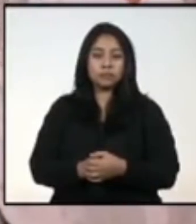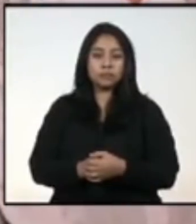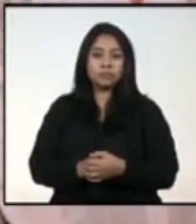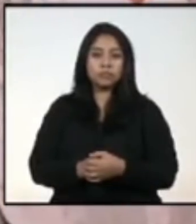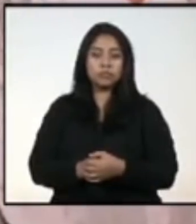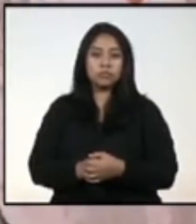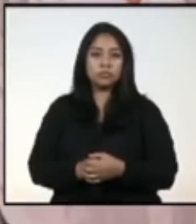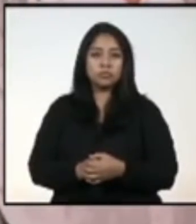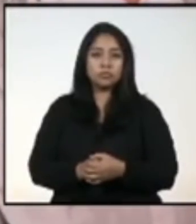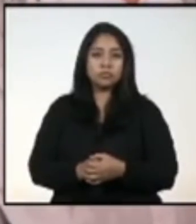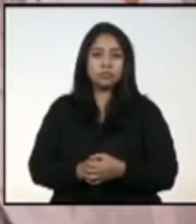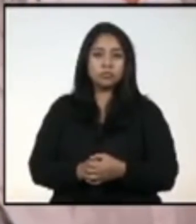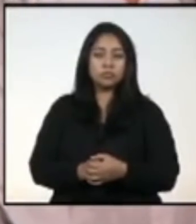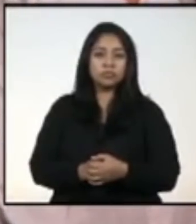con la